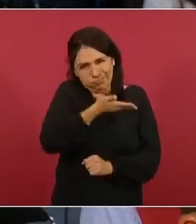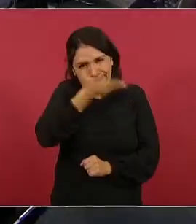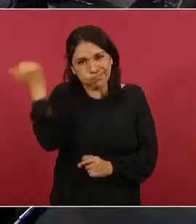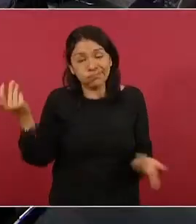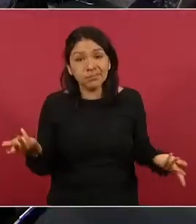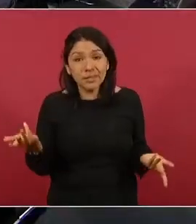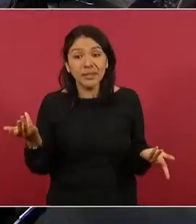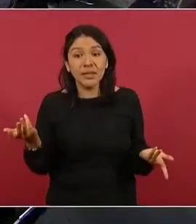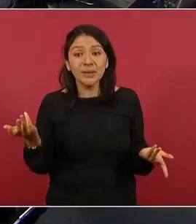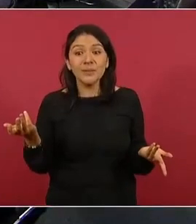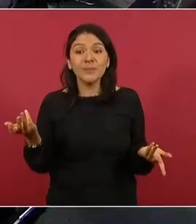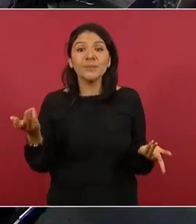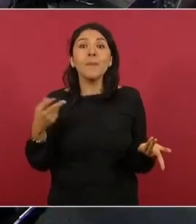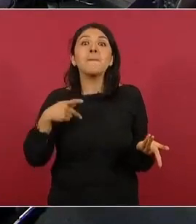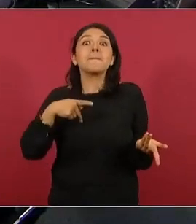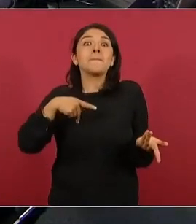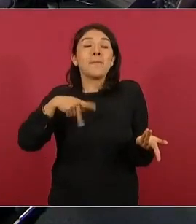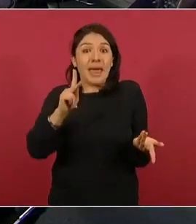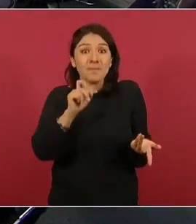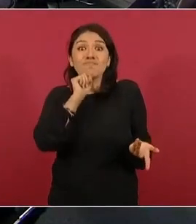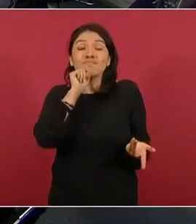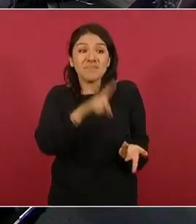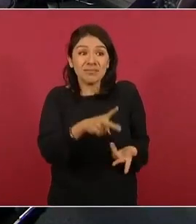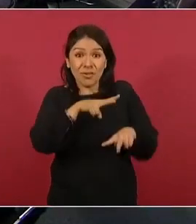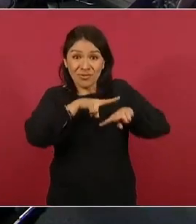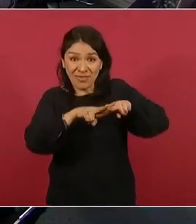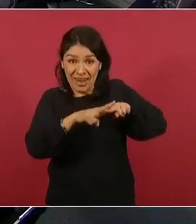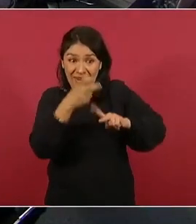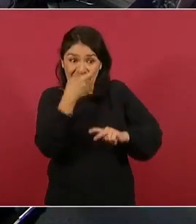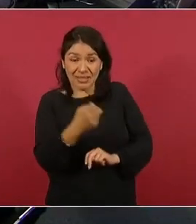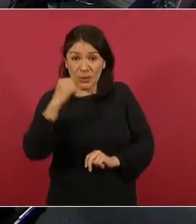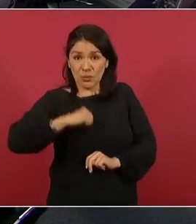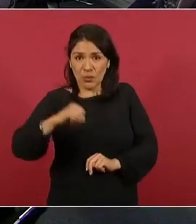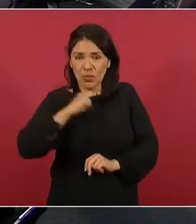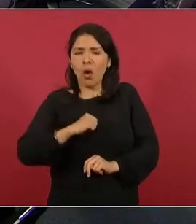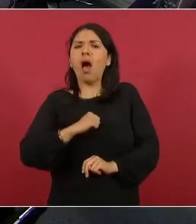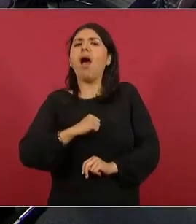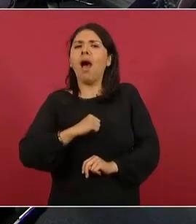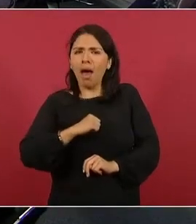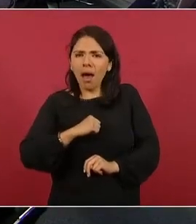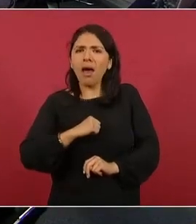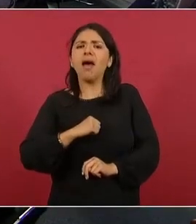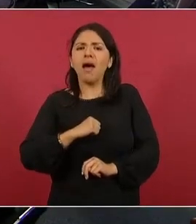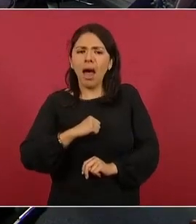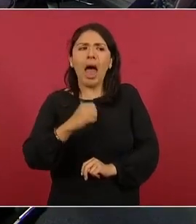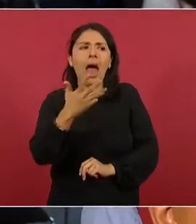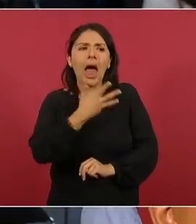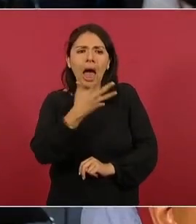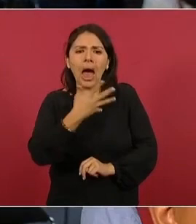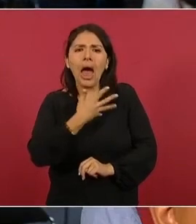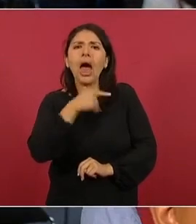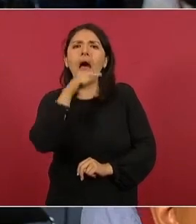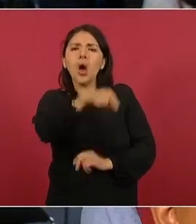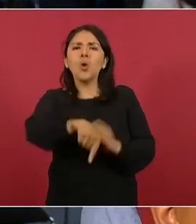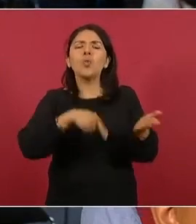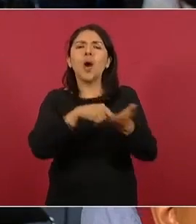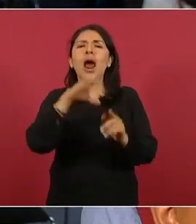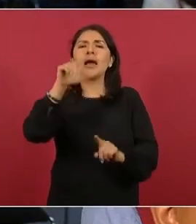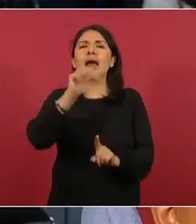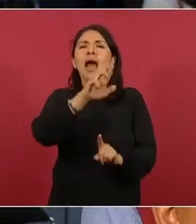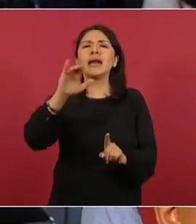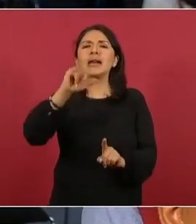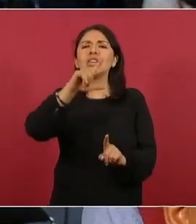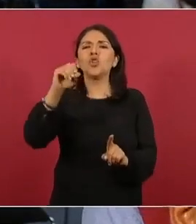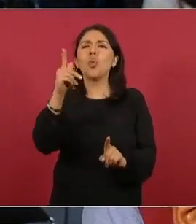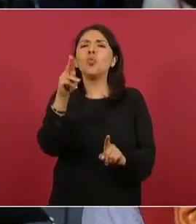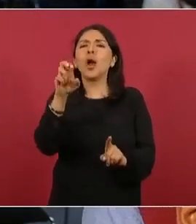Pero fue ese tren está ahí en Carrillo Puerto, yo